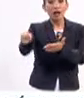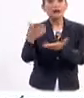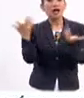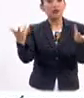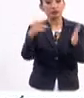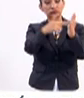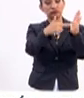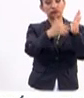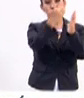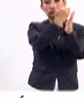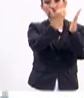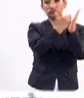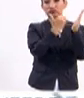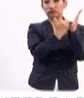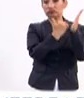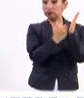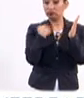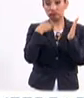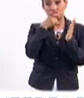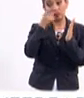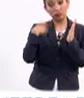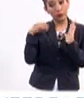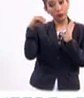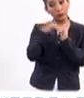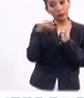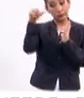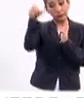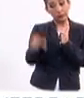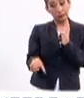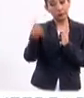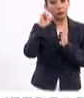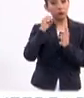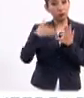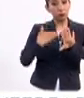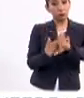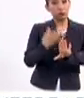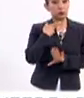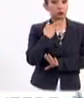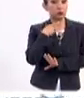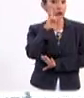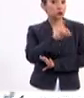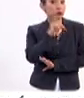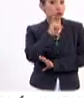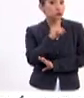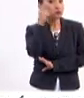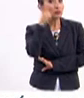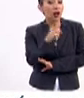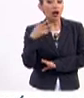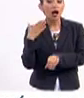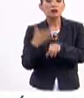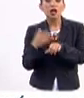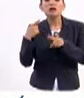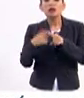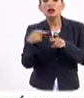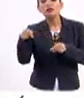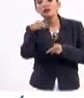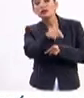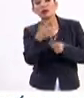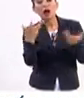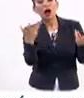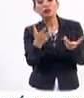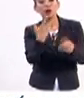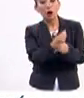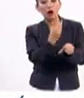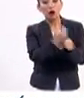emisión de protocolos en los cuales se tipificaba la figura de la violencia política de género para que se castigara, se sancionara, se